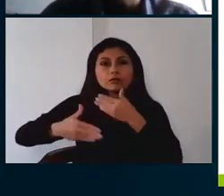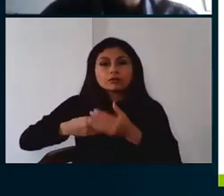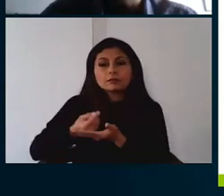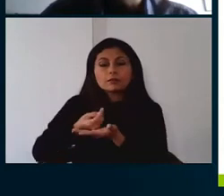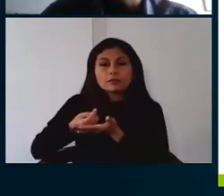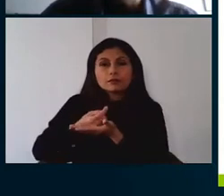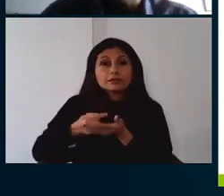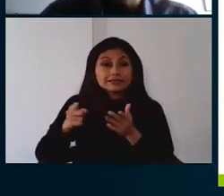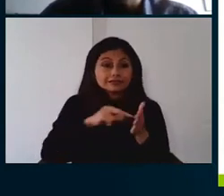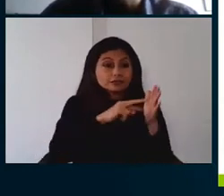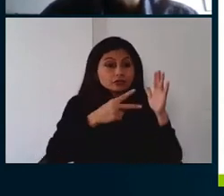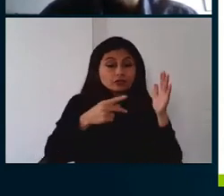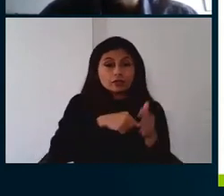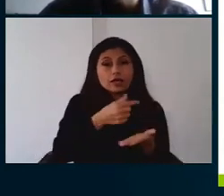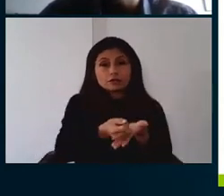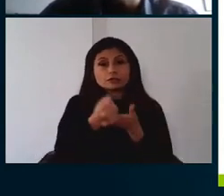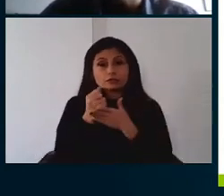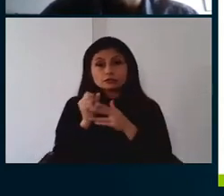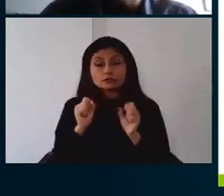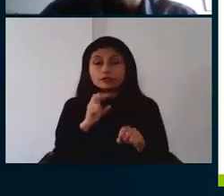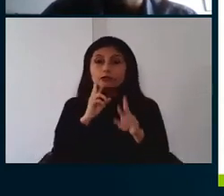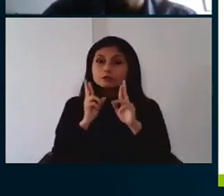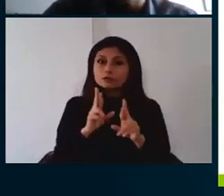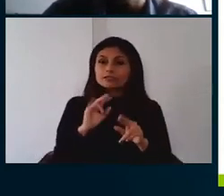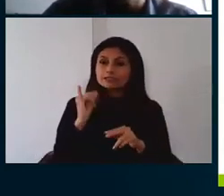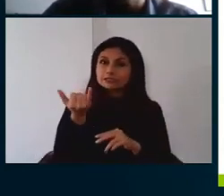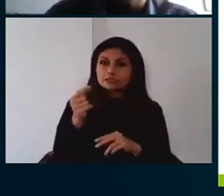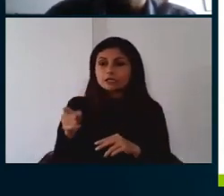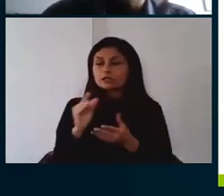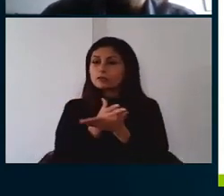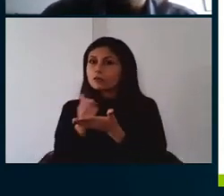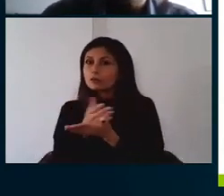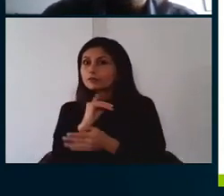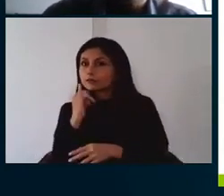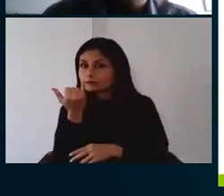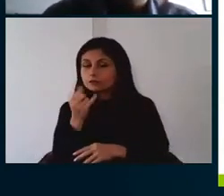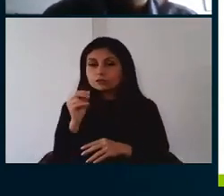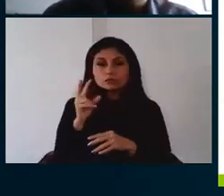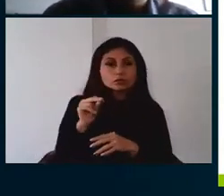resolver sí. Puede responder si en efecto puede ser problemático o no.